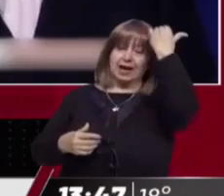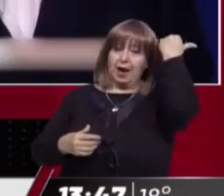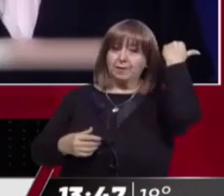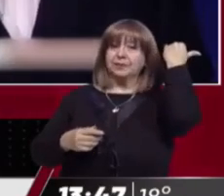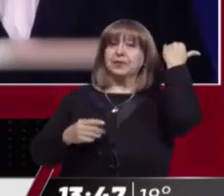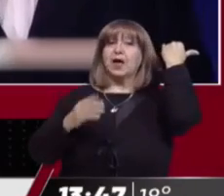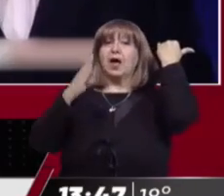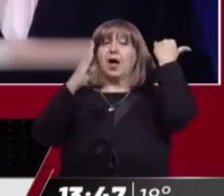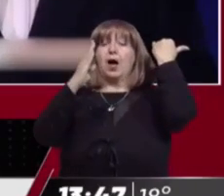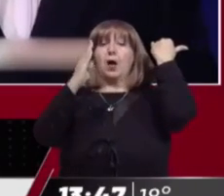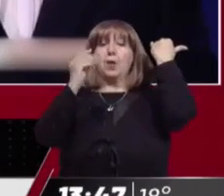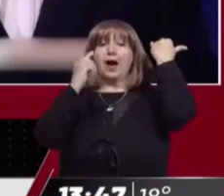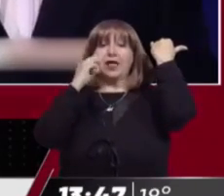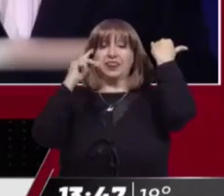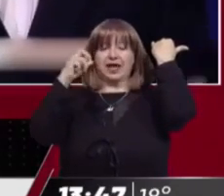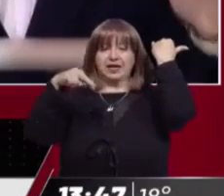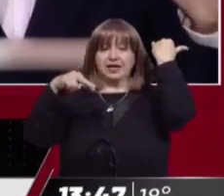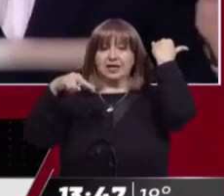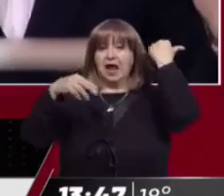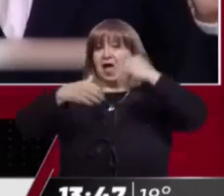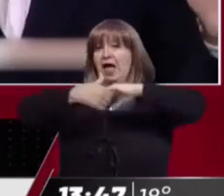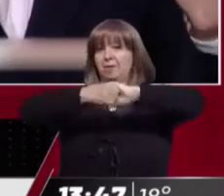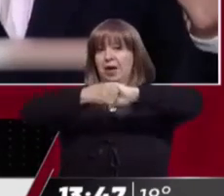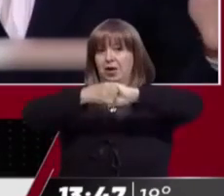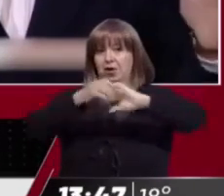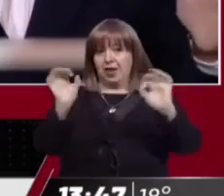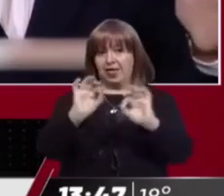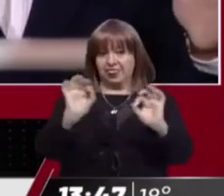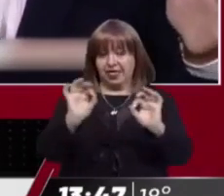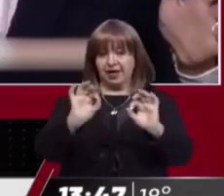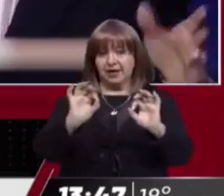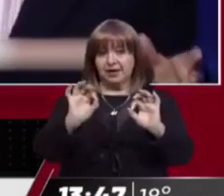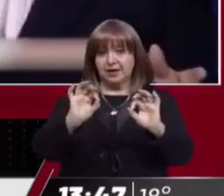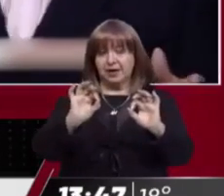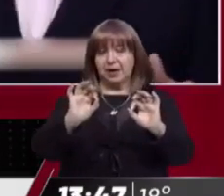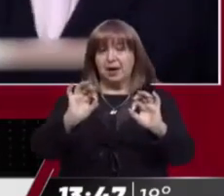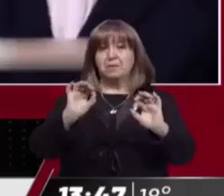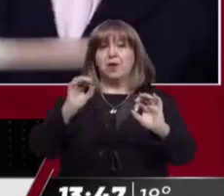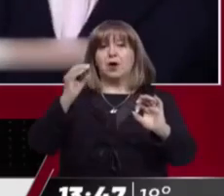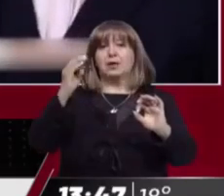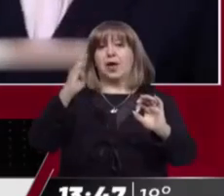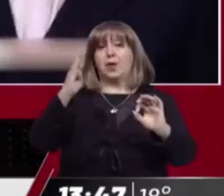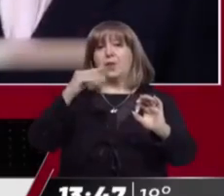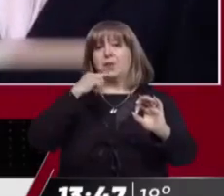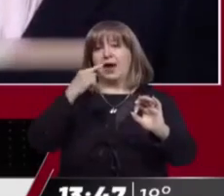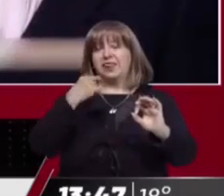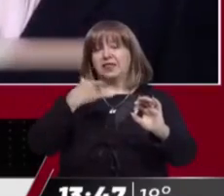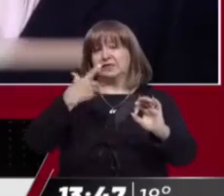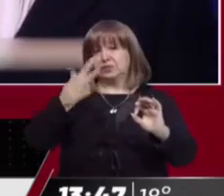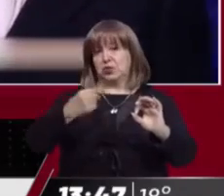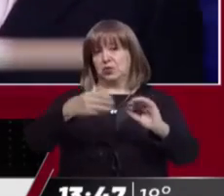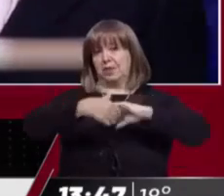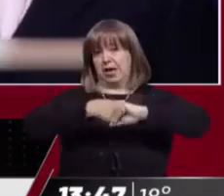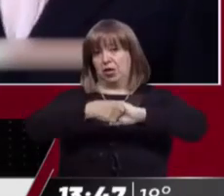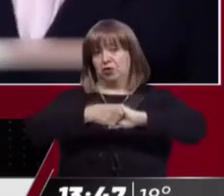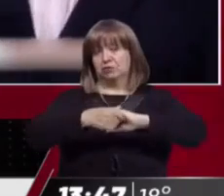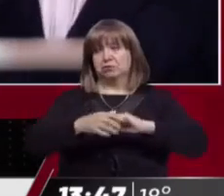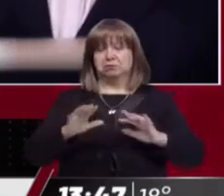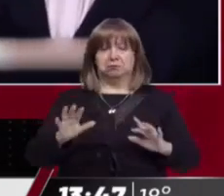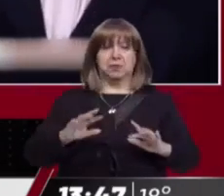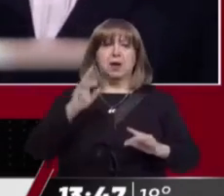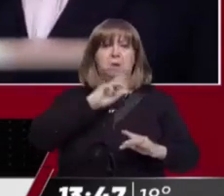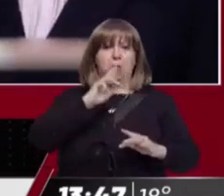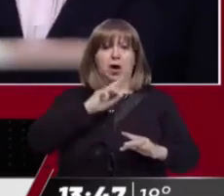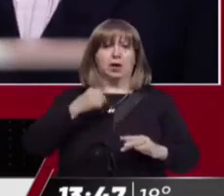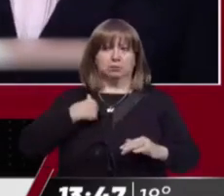enfrentó con Joe Biden, no se saludaron, pero ahí Joe Biden no quiso saludarlo tampoco, en este caso sí, y